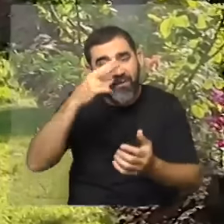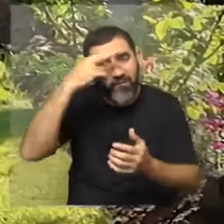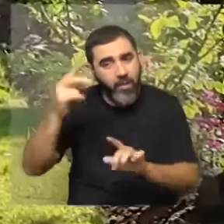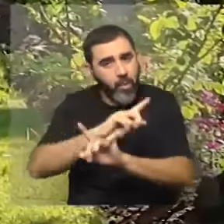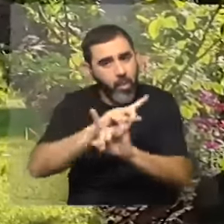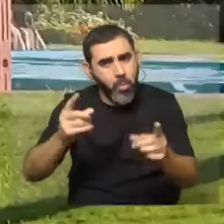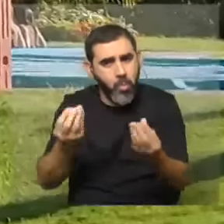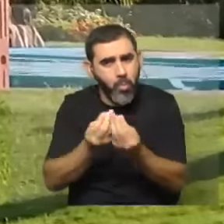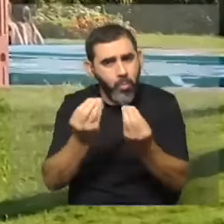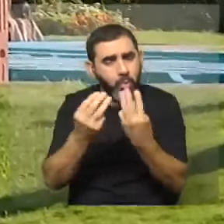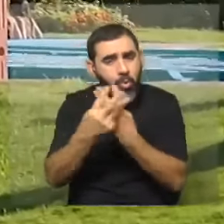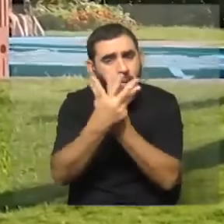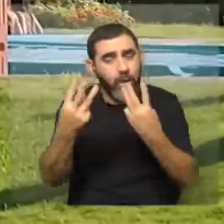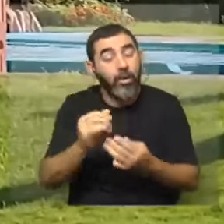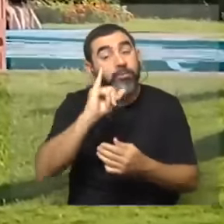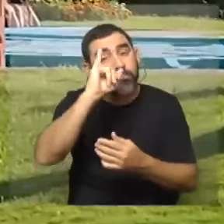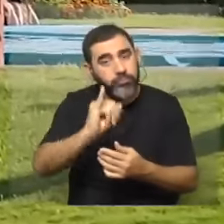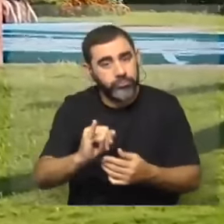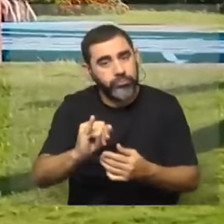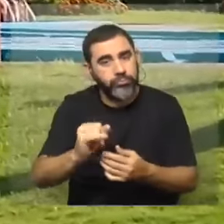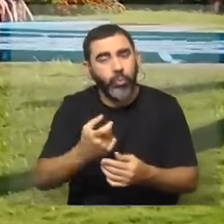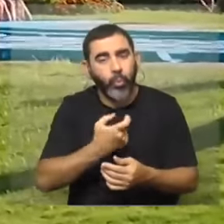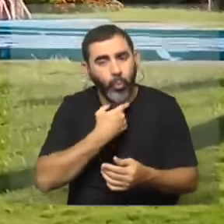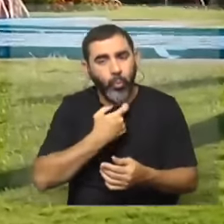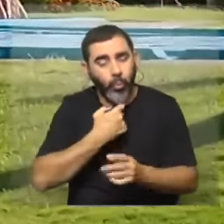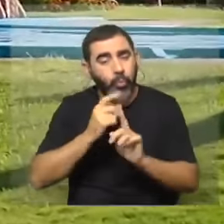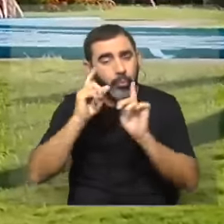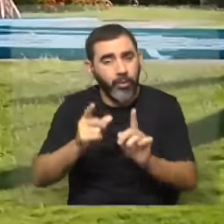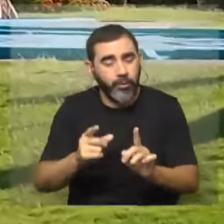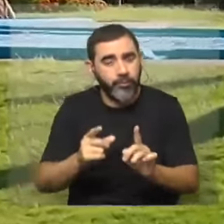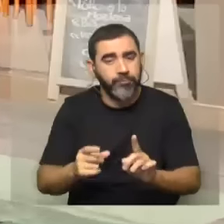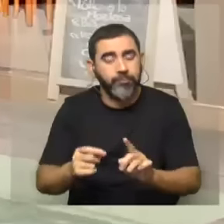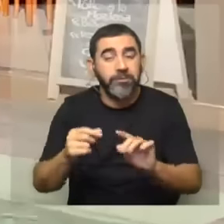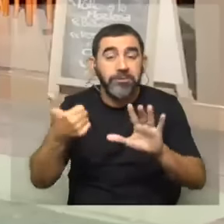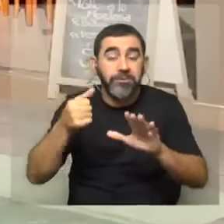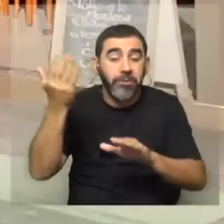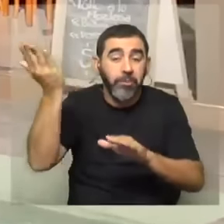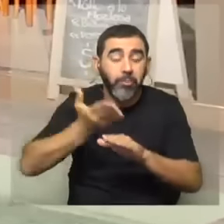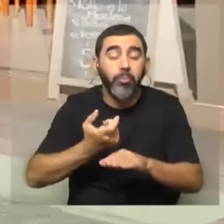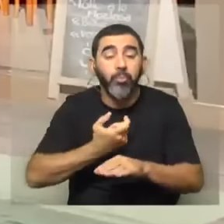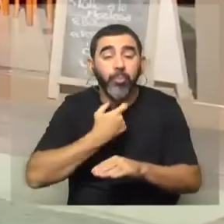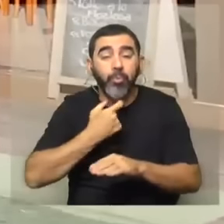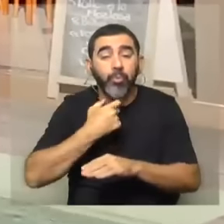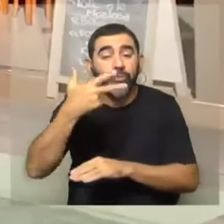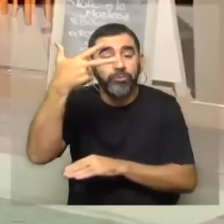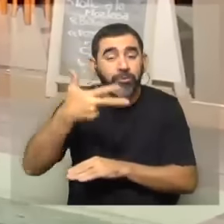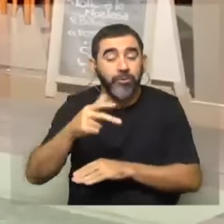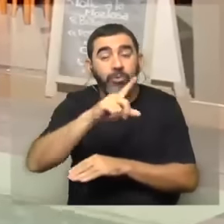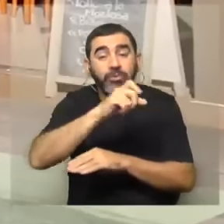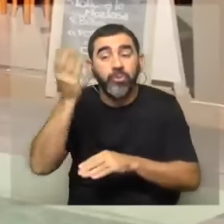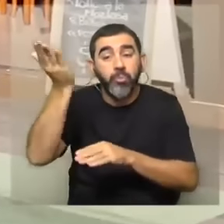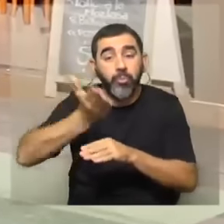época de temporada alta hubo buen movimiento 6% de ocup hotelera